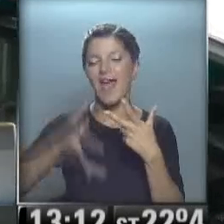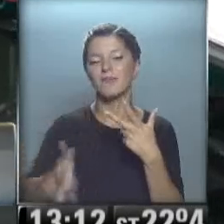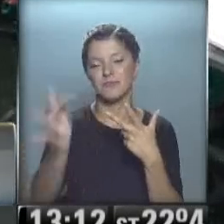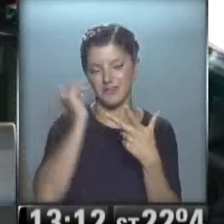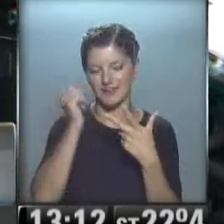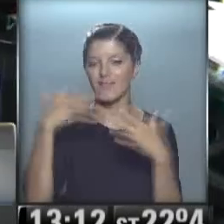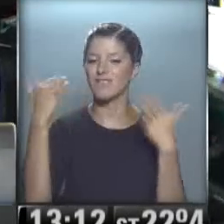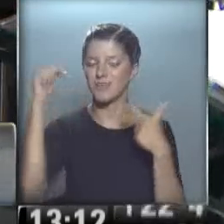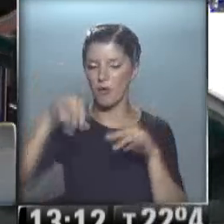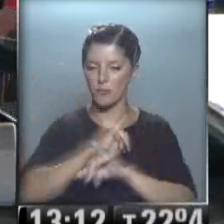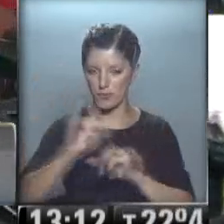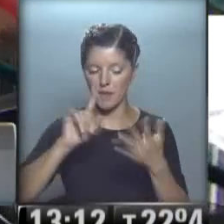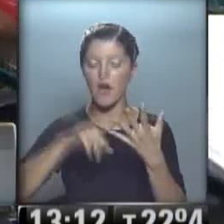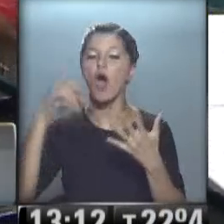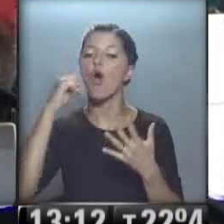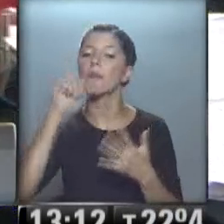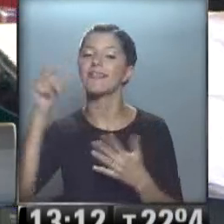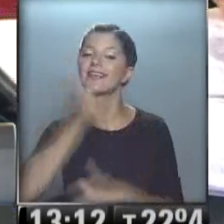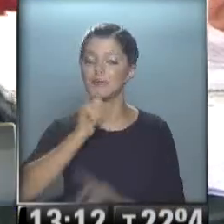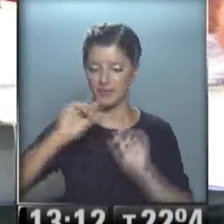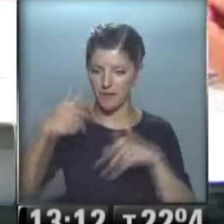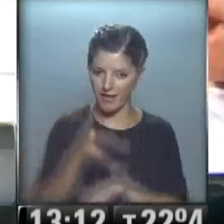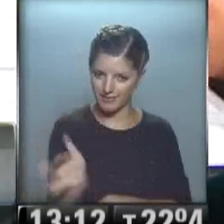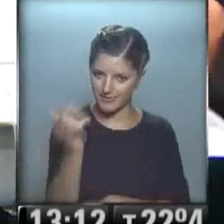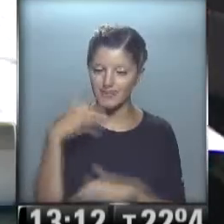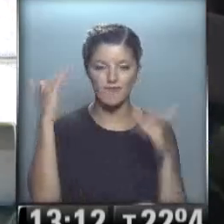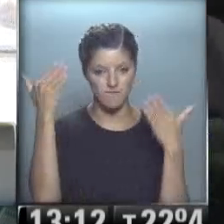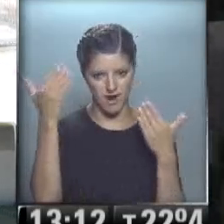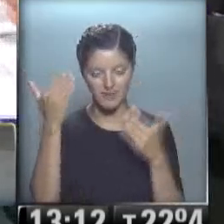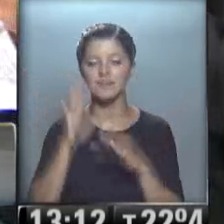nos felicita por el programa. Jorge de Quilmes también acierta con la incógnita y nos felicita.